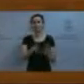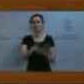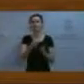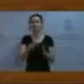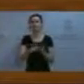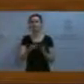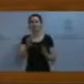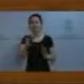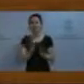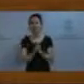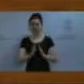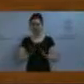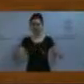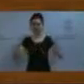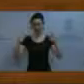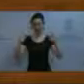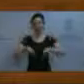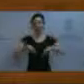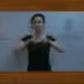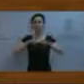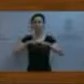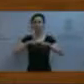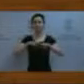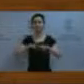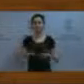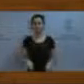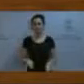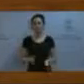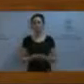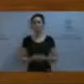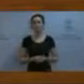2008-2015. Ese es el periodo que analiza, ¿no? Y mire,